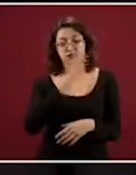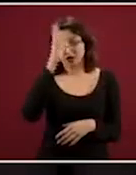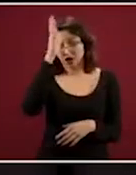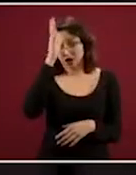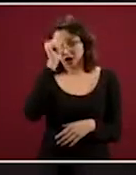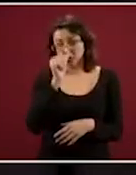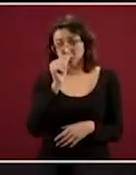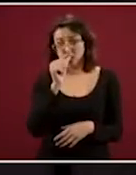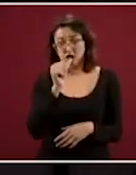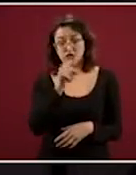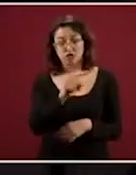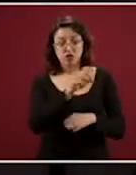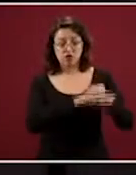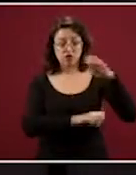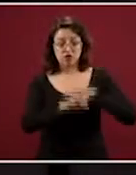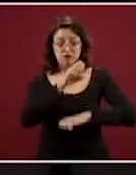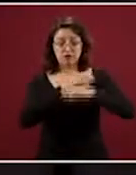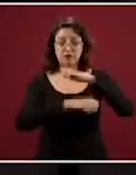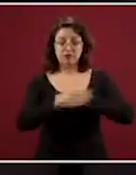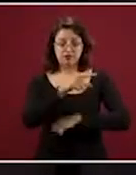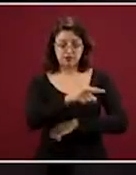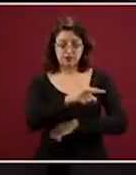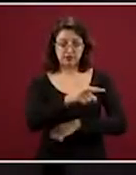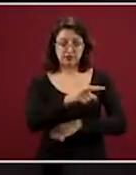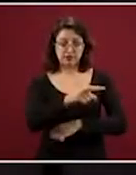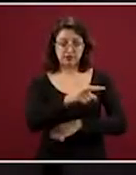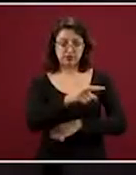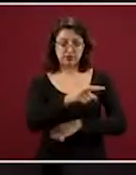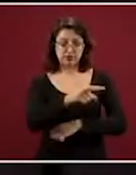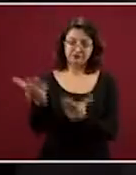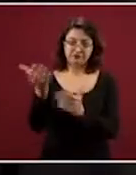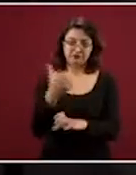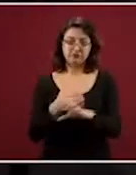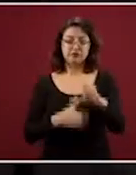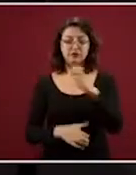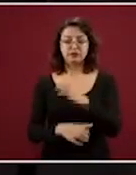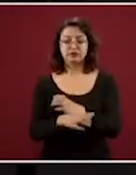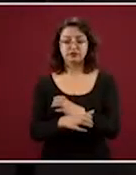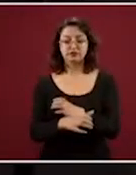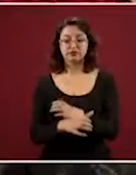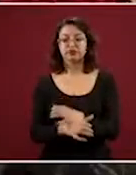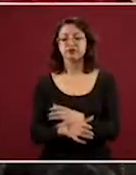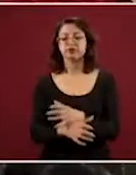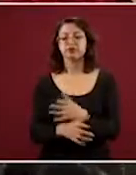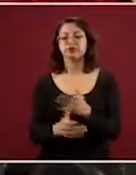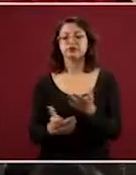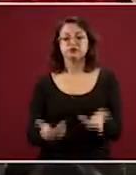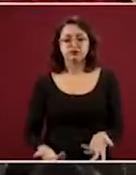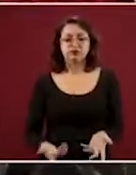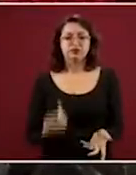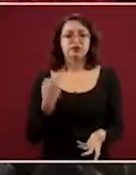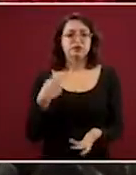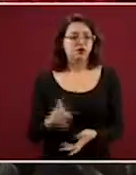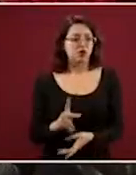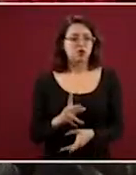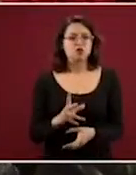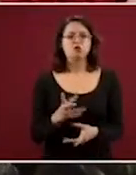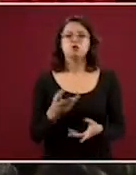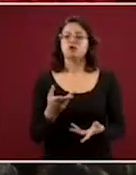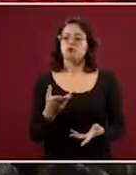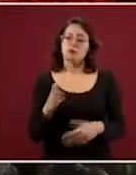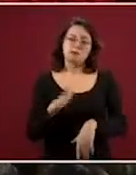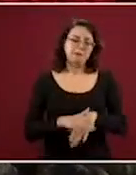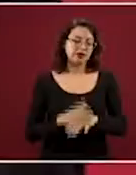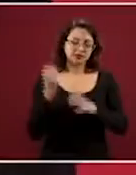que distribuyen valores. Sí, básicamente es para las sucursales del Banco de